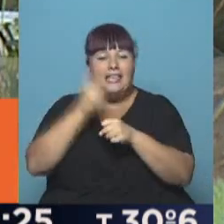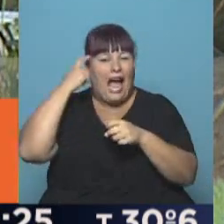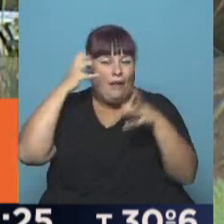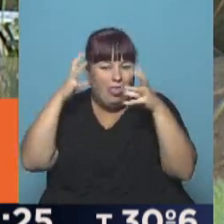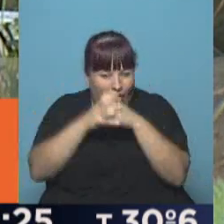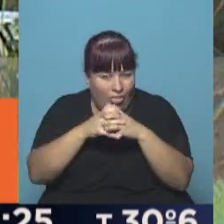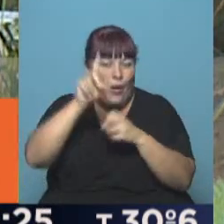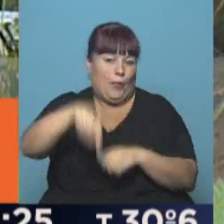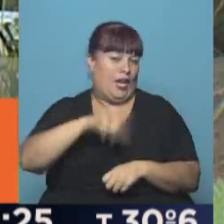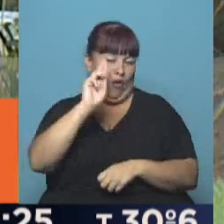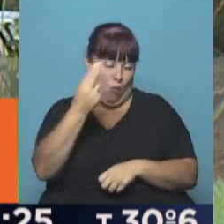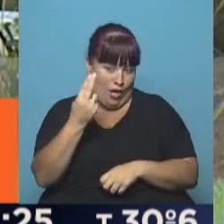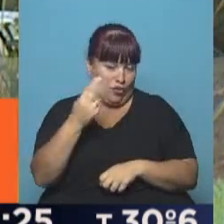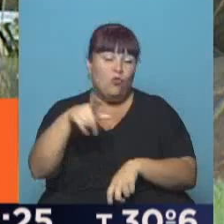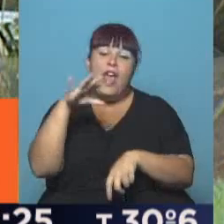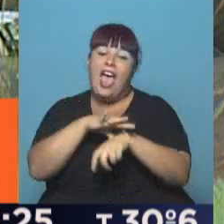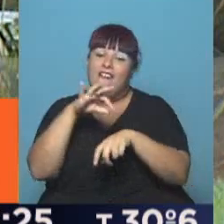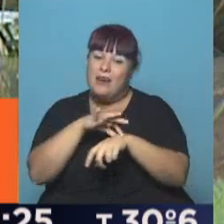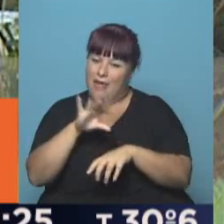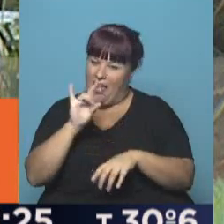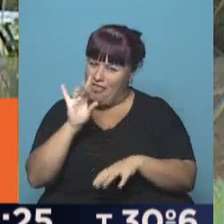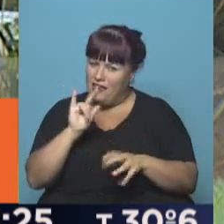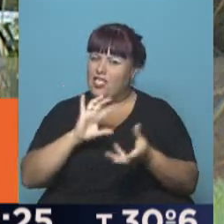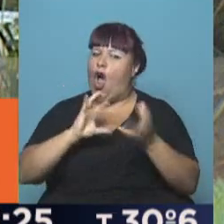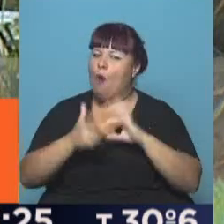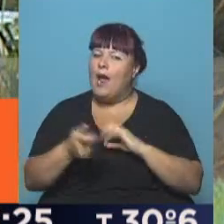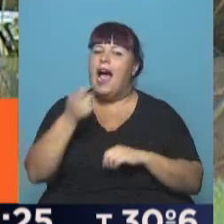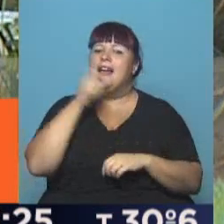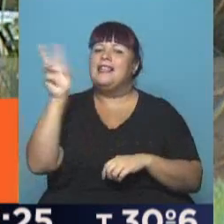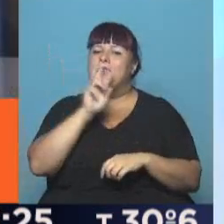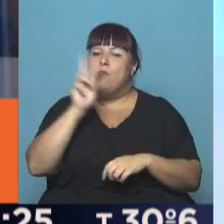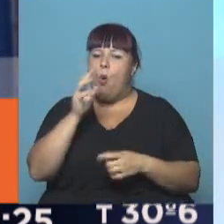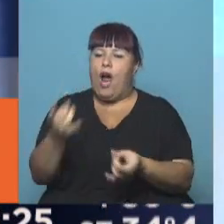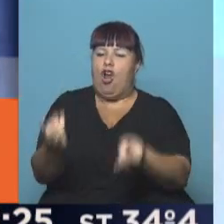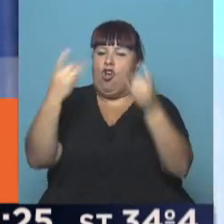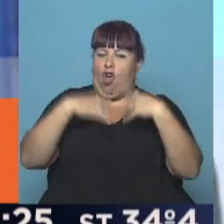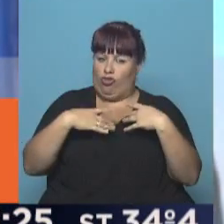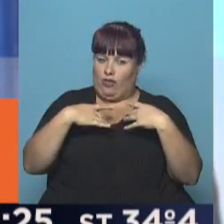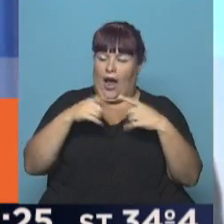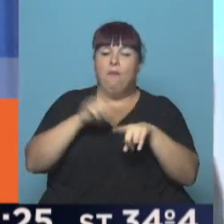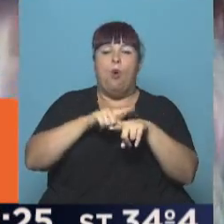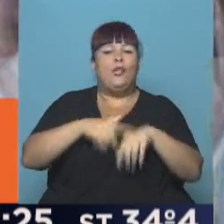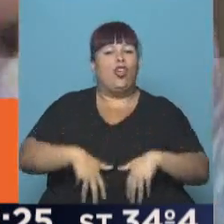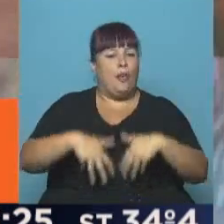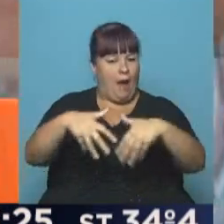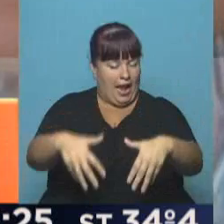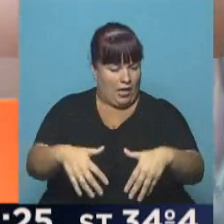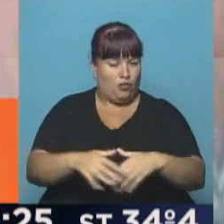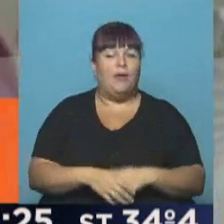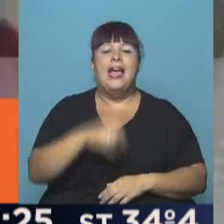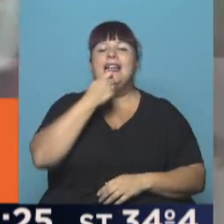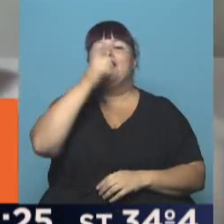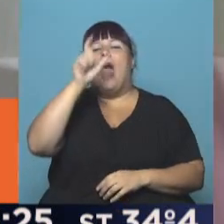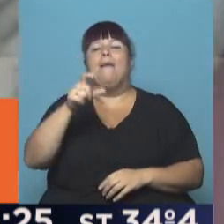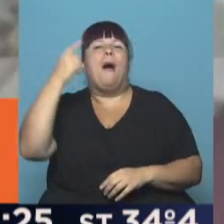que eso conlleva la muerte por lo cual es una enfermedad muy compleja si la mujer se la se infecta durante el embarazo si alguien